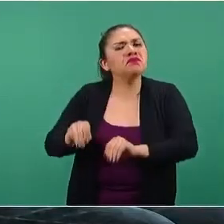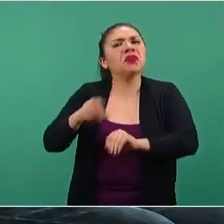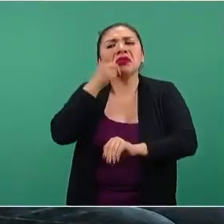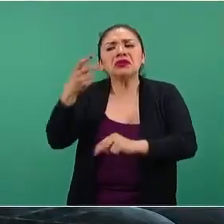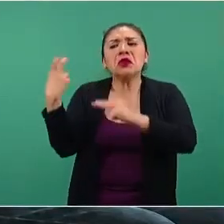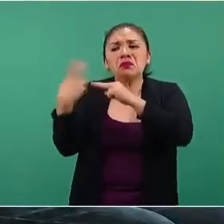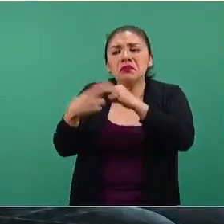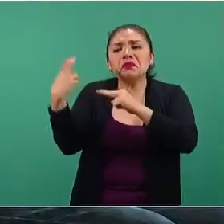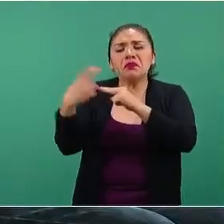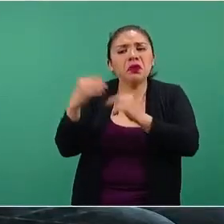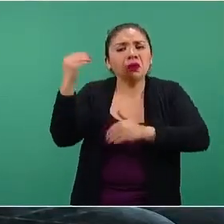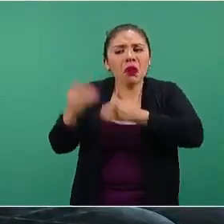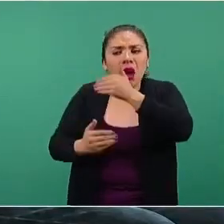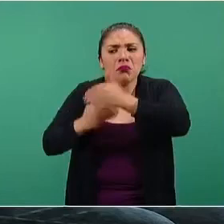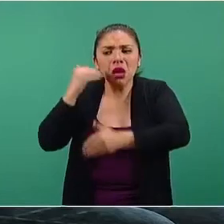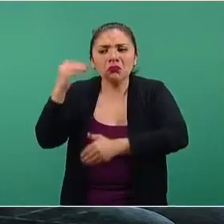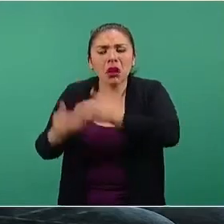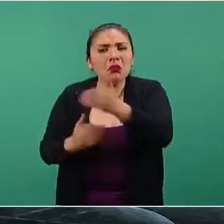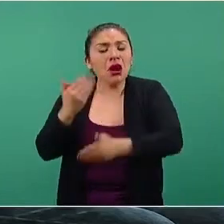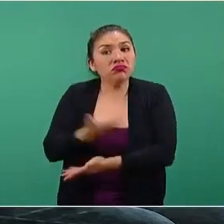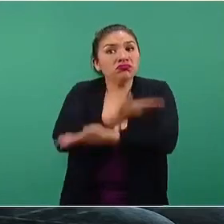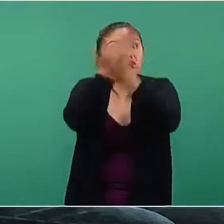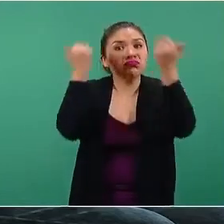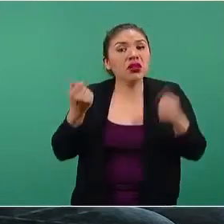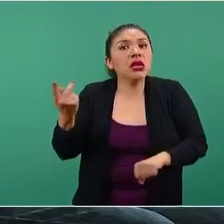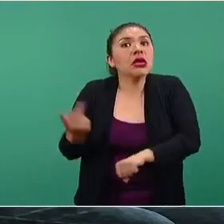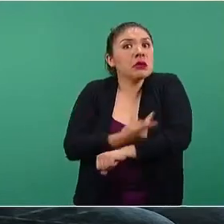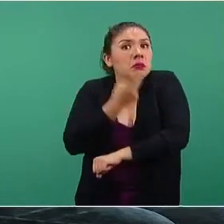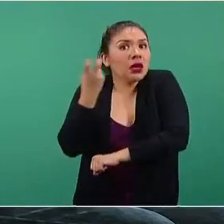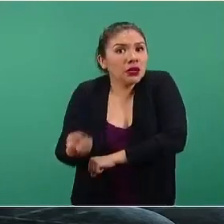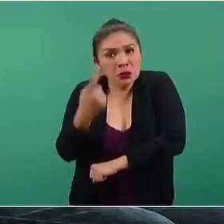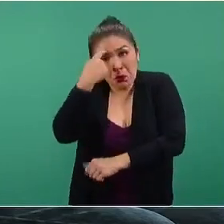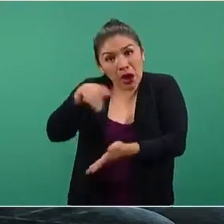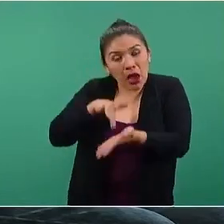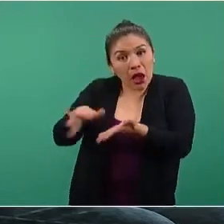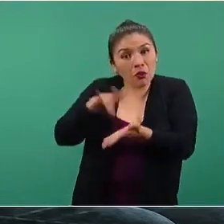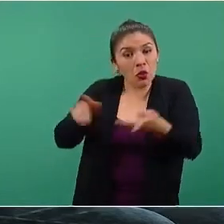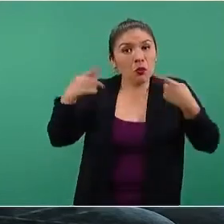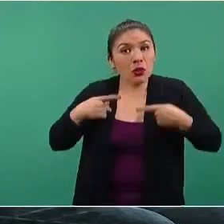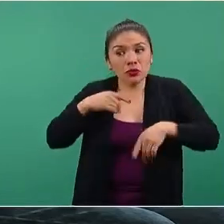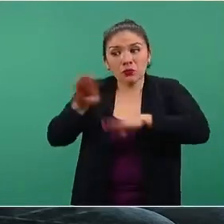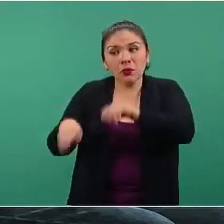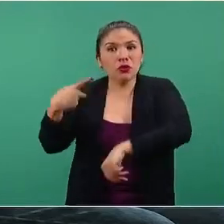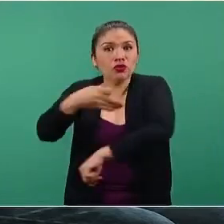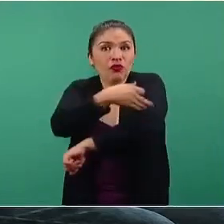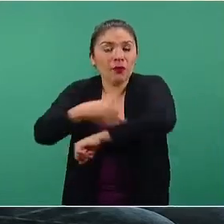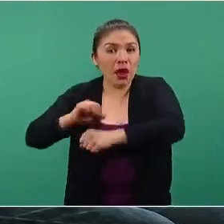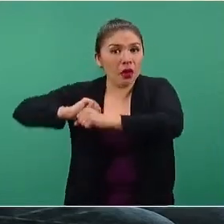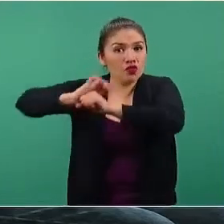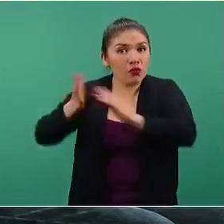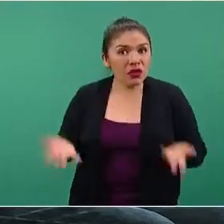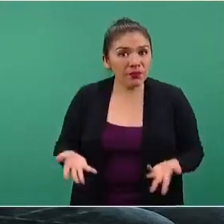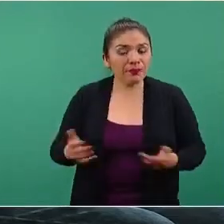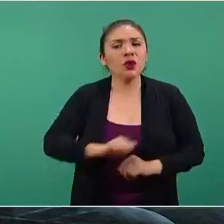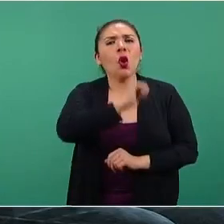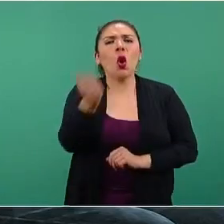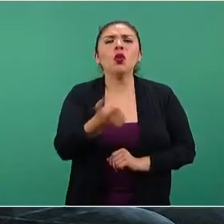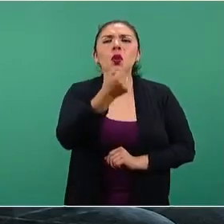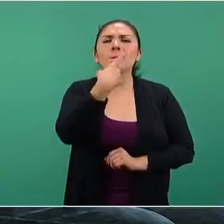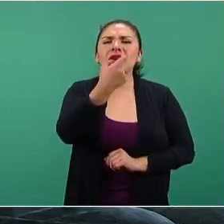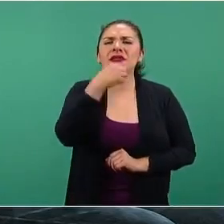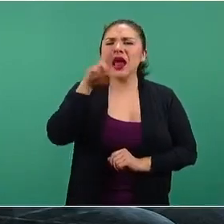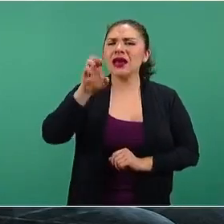días y días y no sabe nada. Entonces, pues bueno, saber qué ha pasado con esto de los apoyos para los deudos del COVID. Y sobre el Remdesivir,